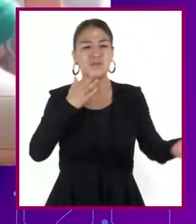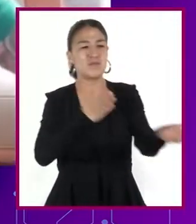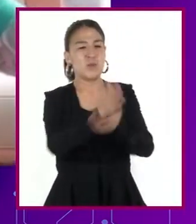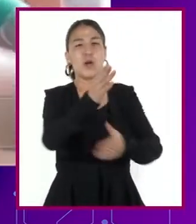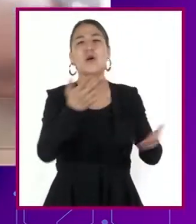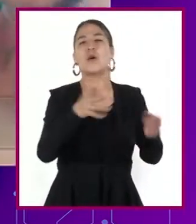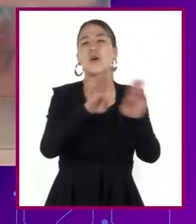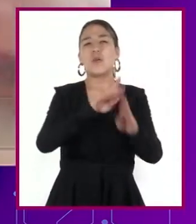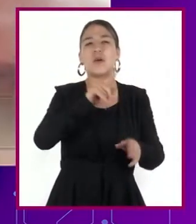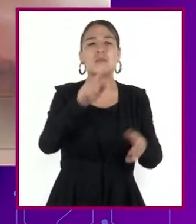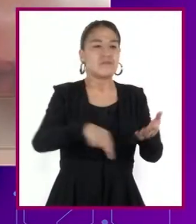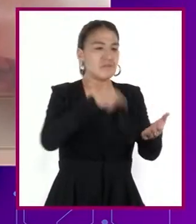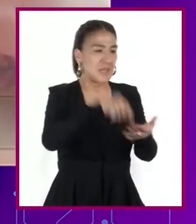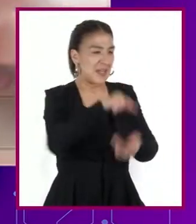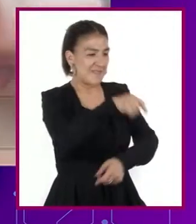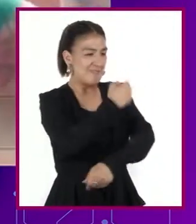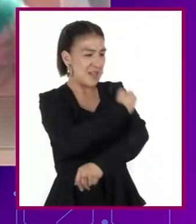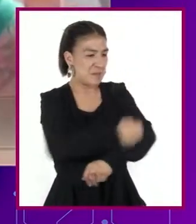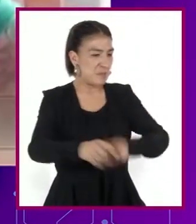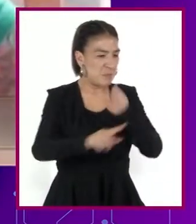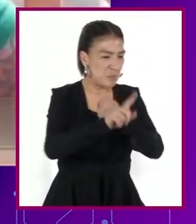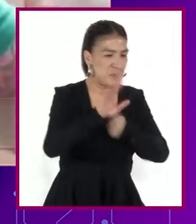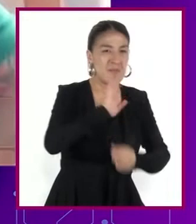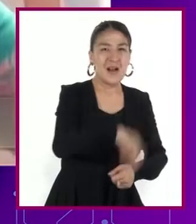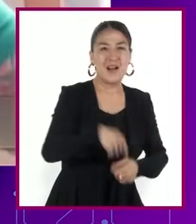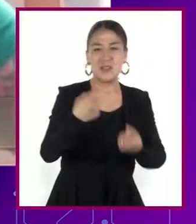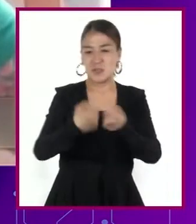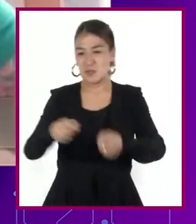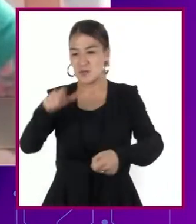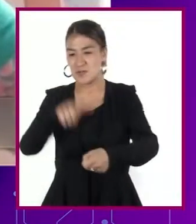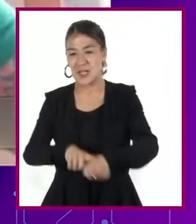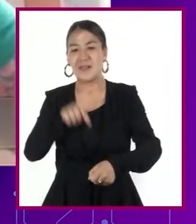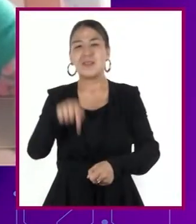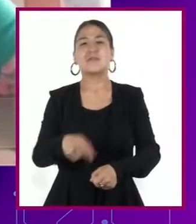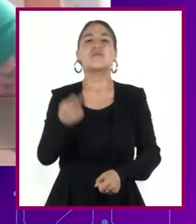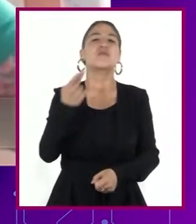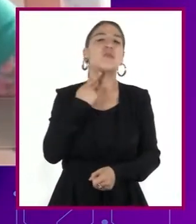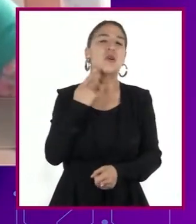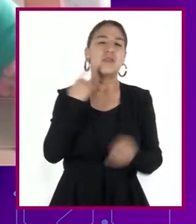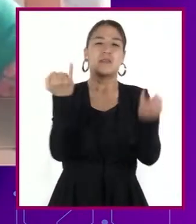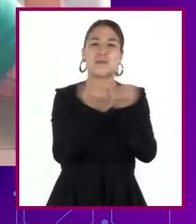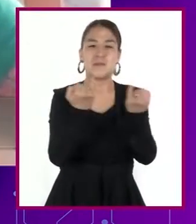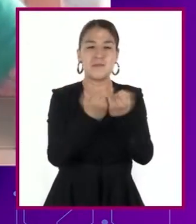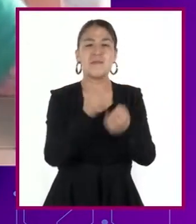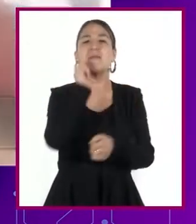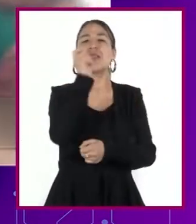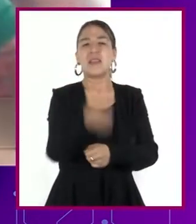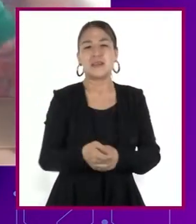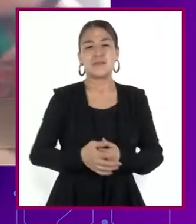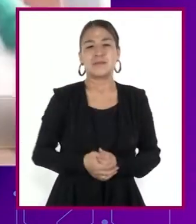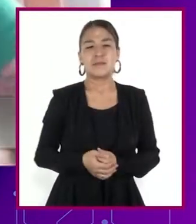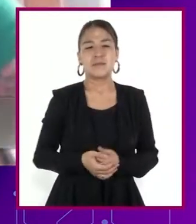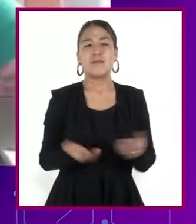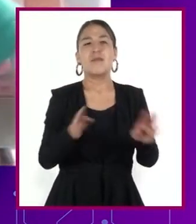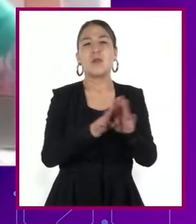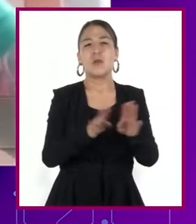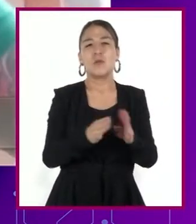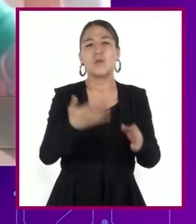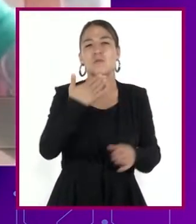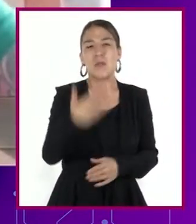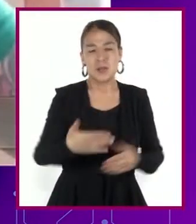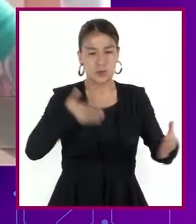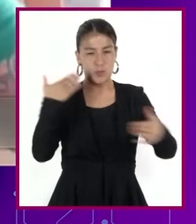grupo como la familia, luego creció algo social, llega al entramado político, porque tiene que ver con el bienestar,